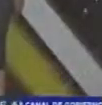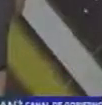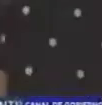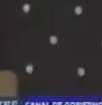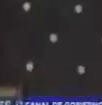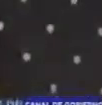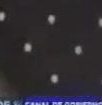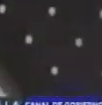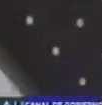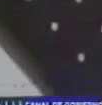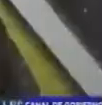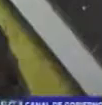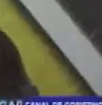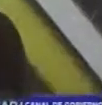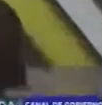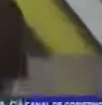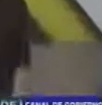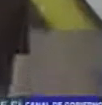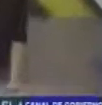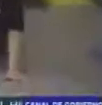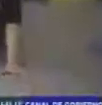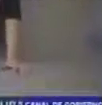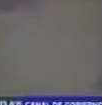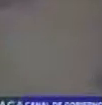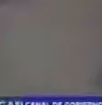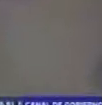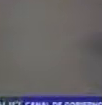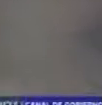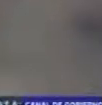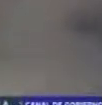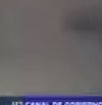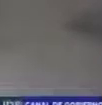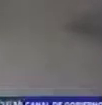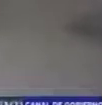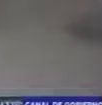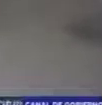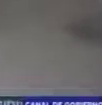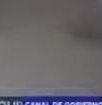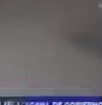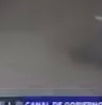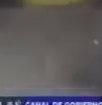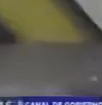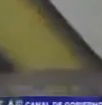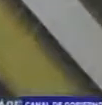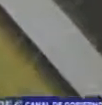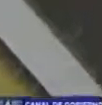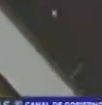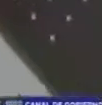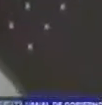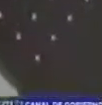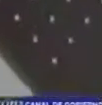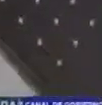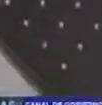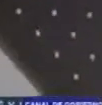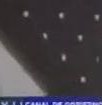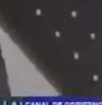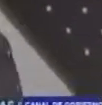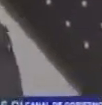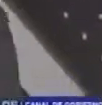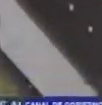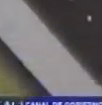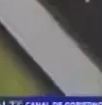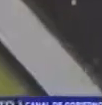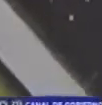I've been watching you for some time. Can't